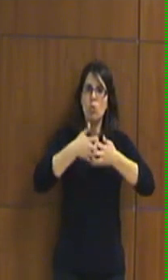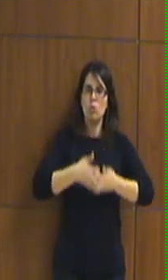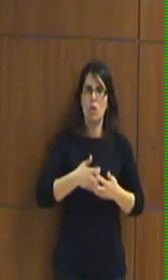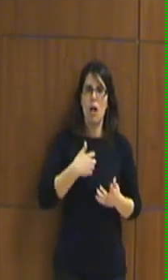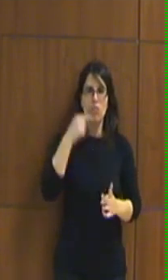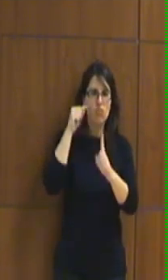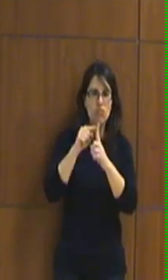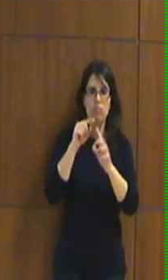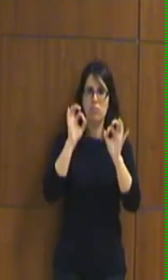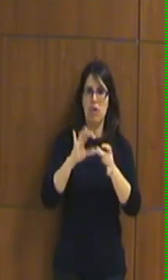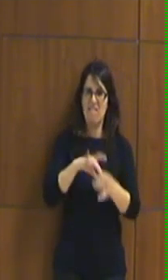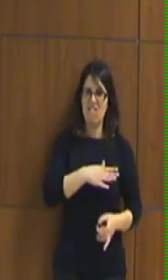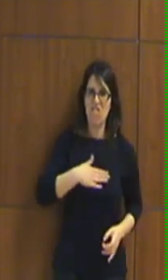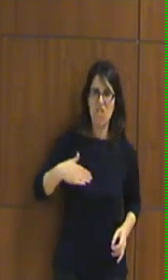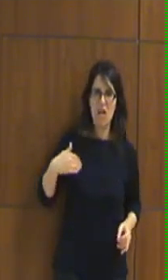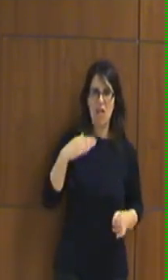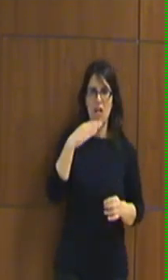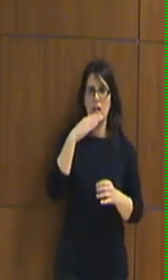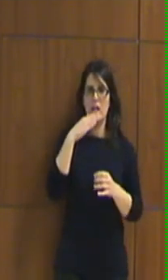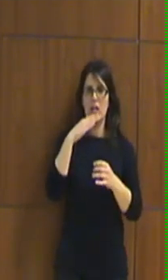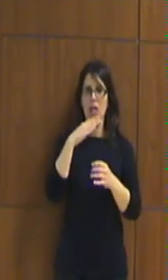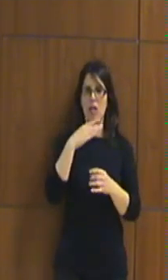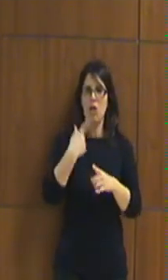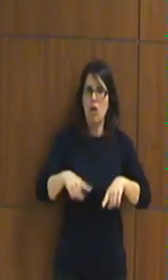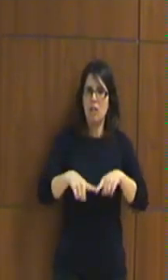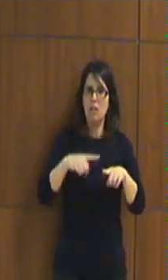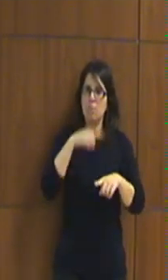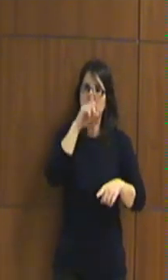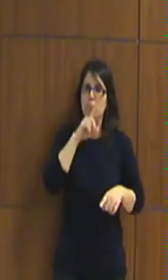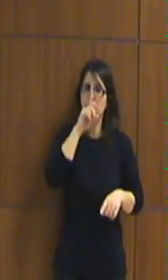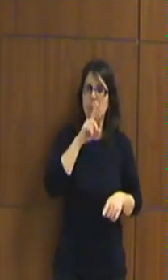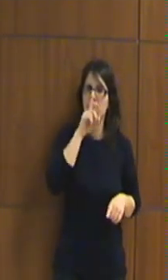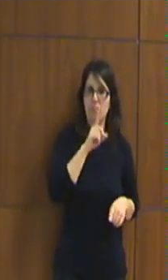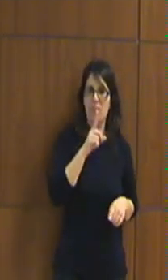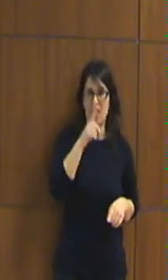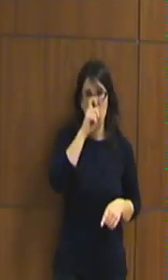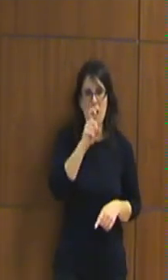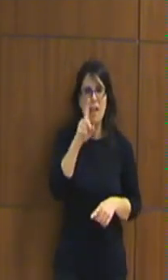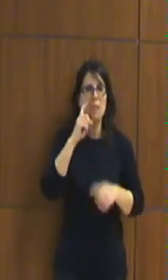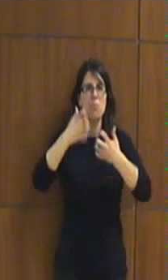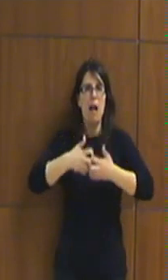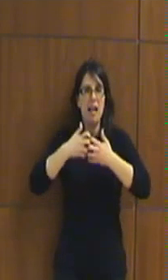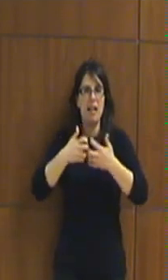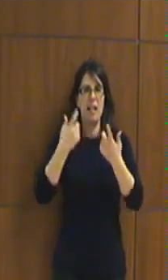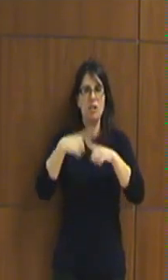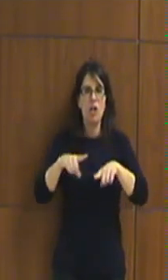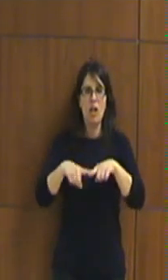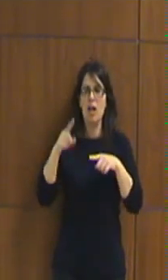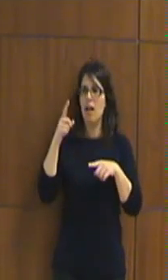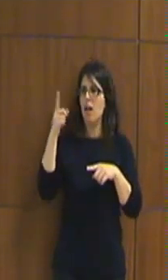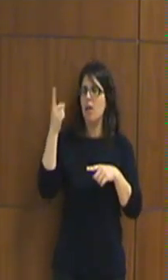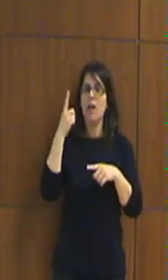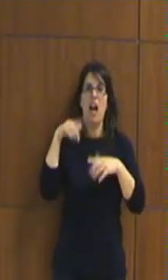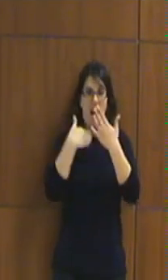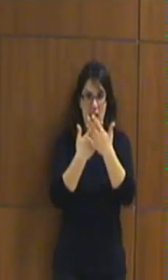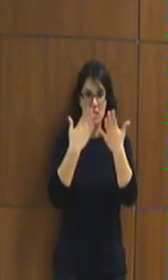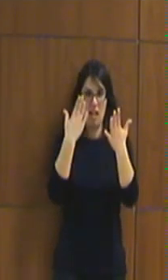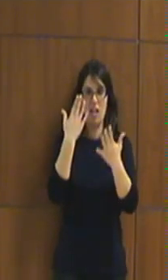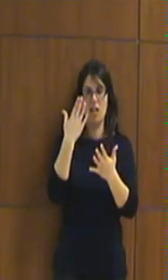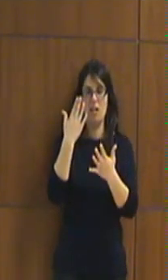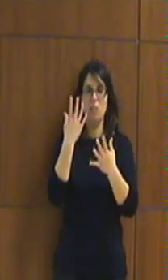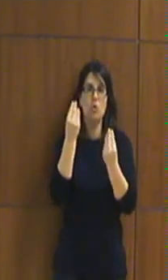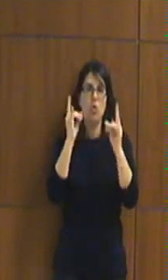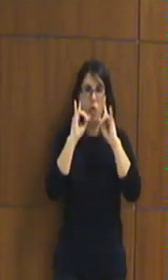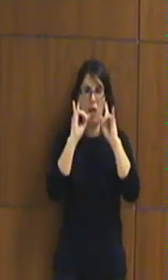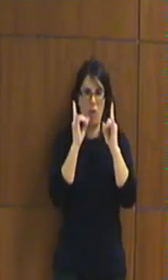Todos recordamos los pitidos y las alarmas estas que tienen las maquinitas, las máquinas, el de las basuras, el tal, que hasta es molesto a veces, ¿no?, del